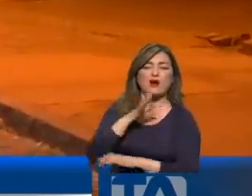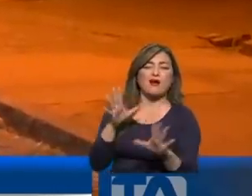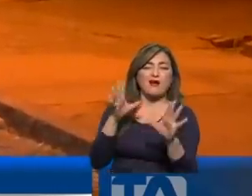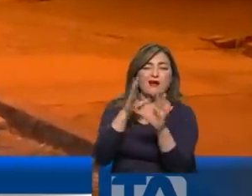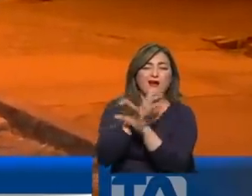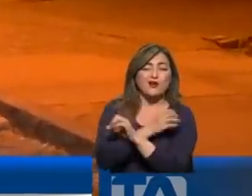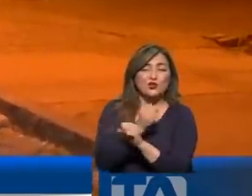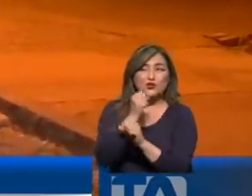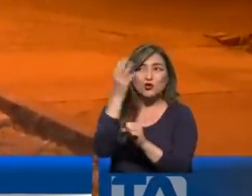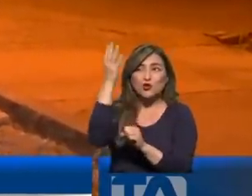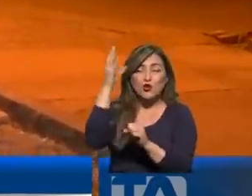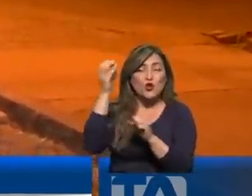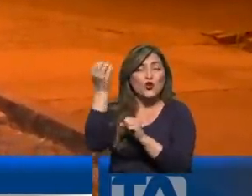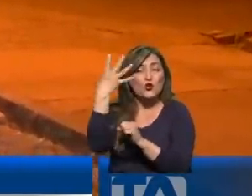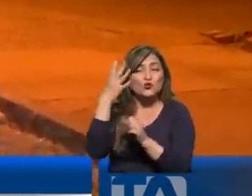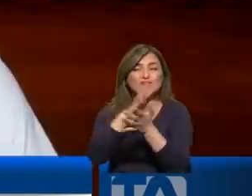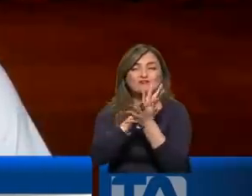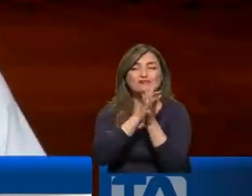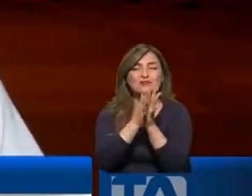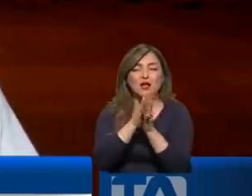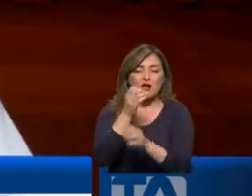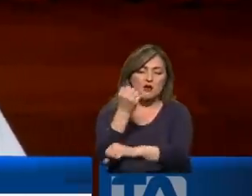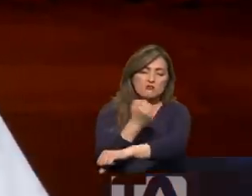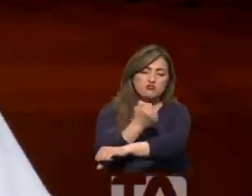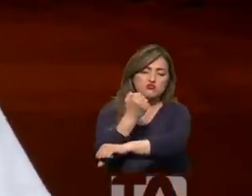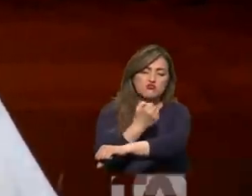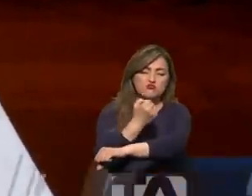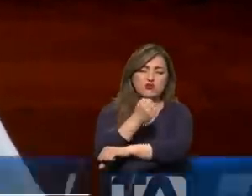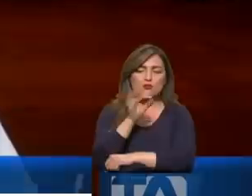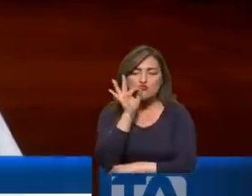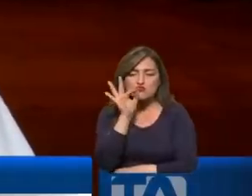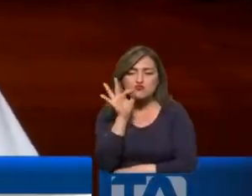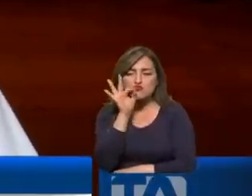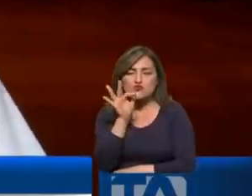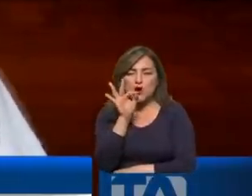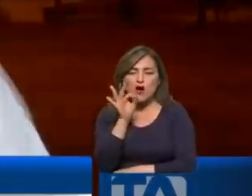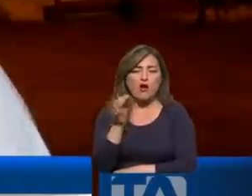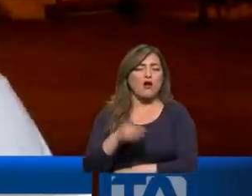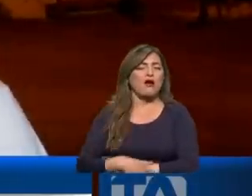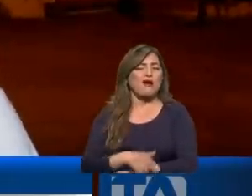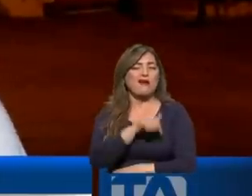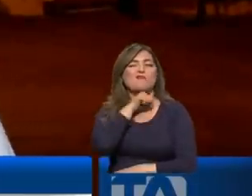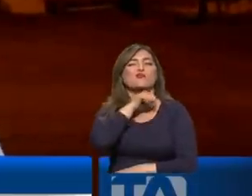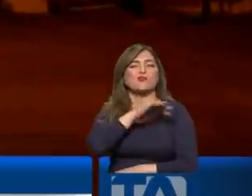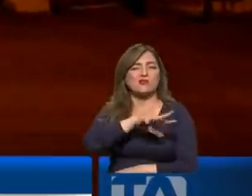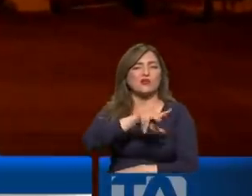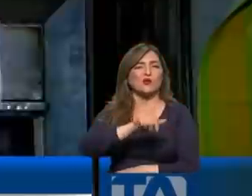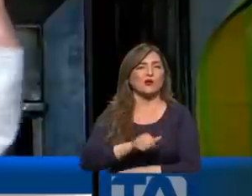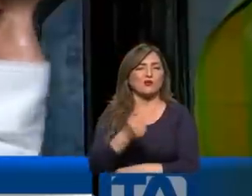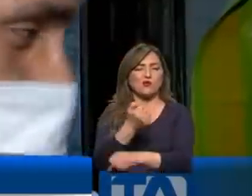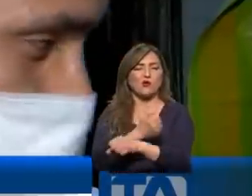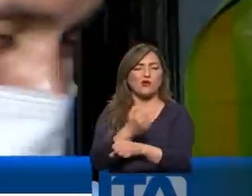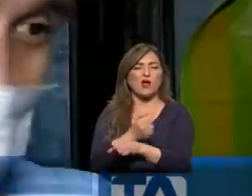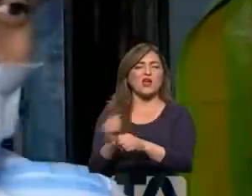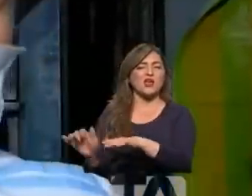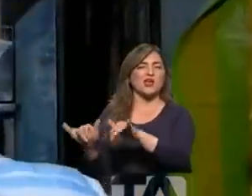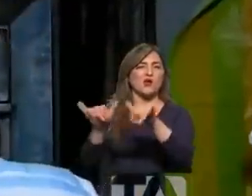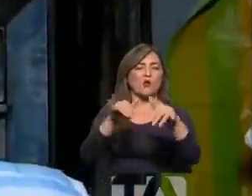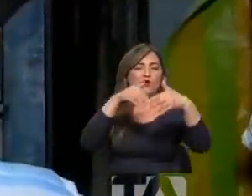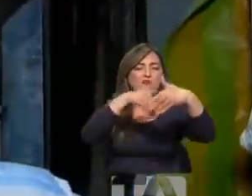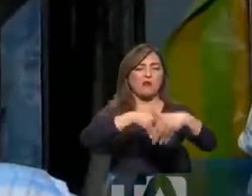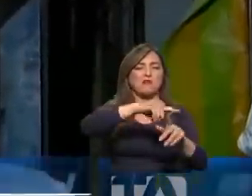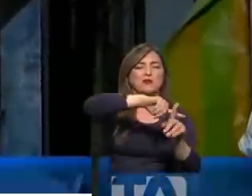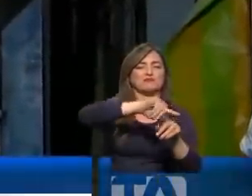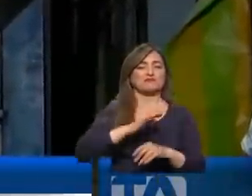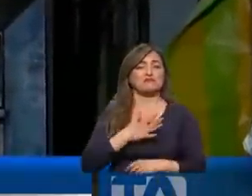paso a consumidores y delincuencia. No hay nada, solamente es como un cementerio esto, está drogadito y todo eso. A mí me robaron la moto